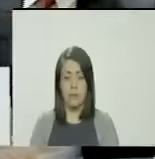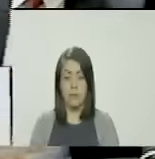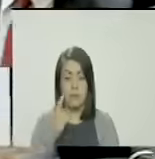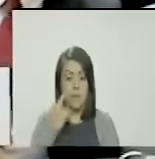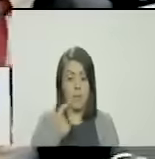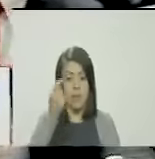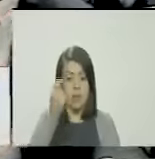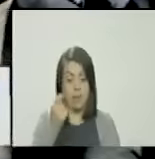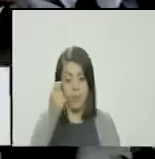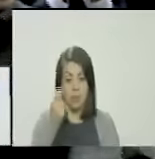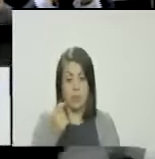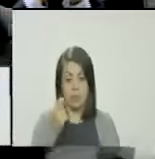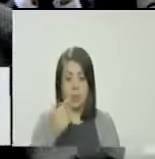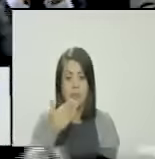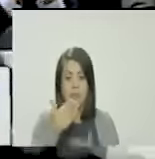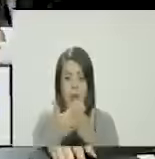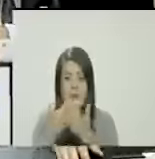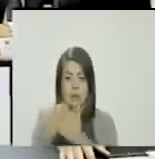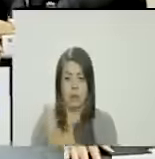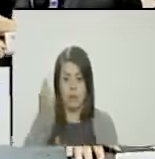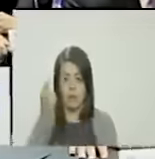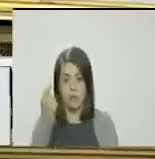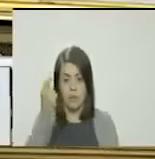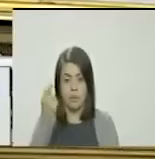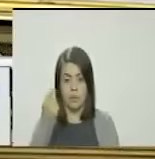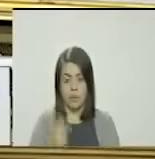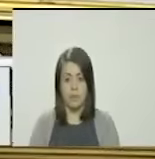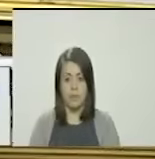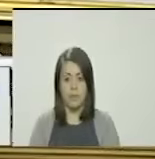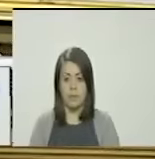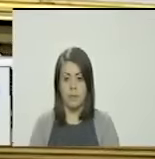Aquellas diputadas, gracias diputados y diputadas.